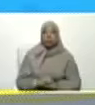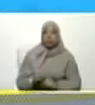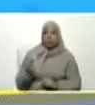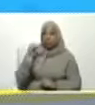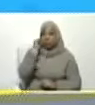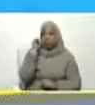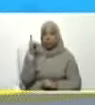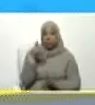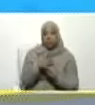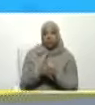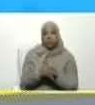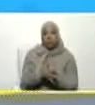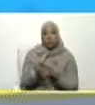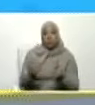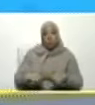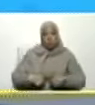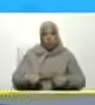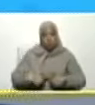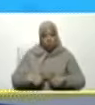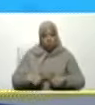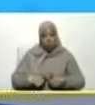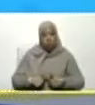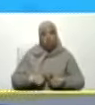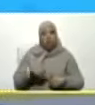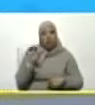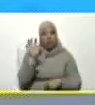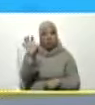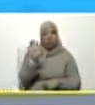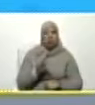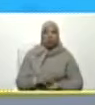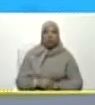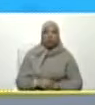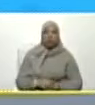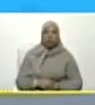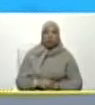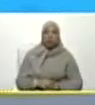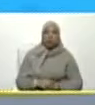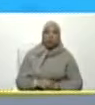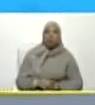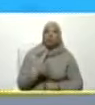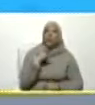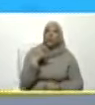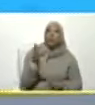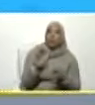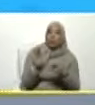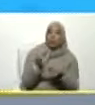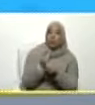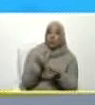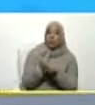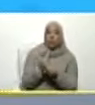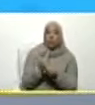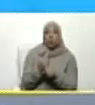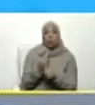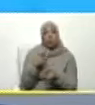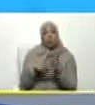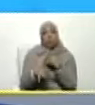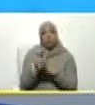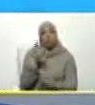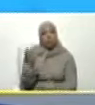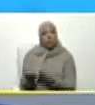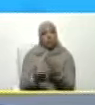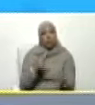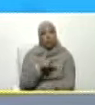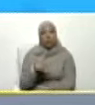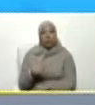encendidas, llenas del fuego sagrado de la patria. Le dije cuando lo abracé: Ricardo, tienes el fuego sagrado